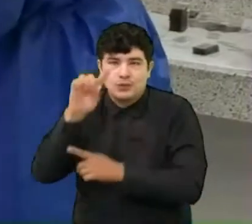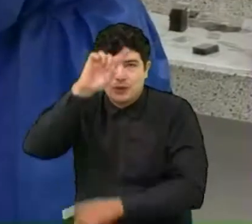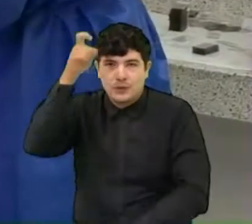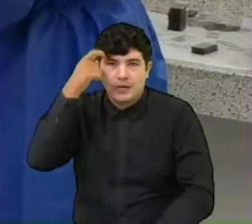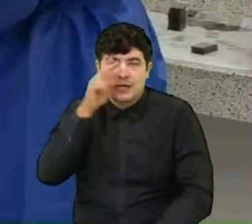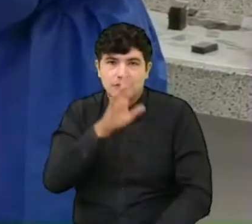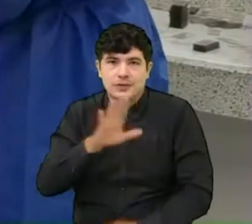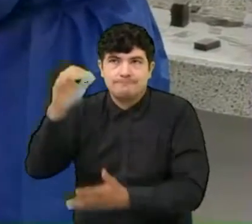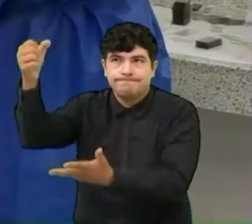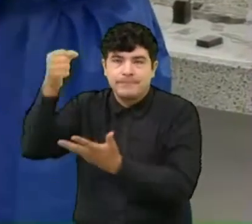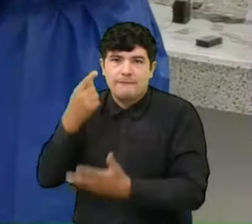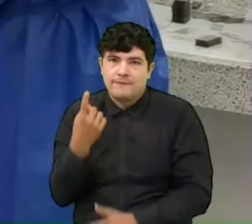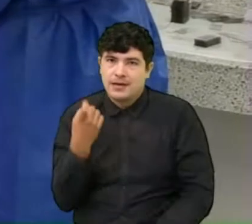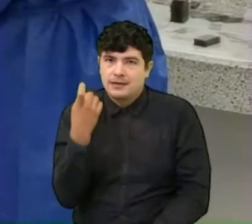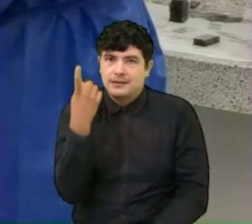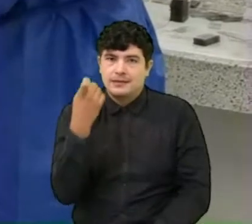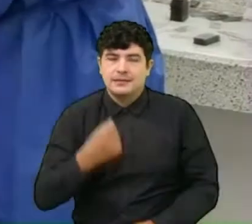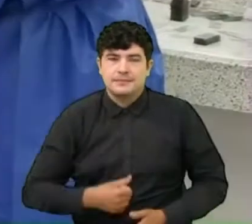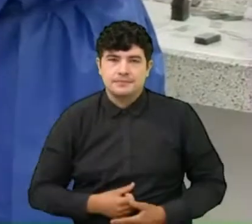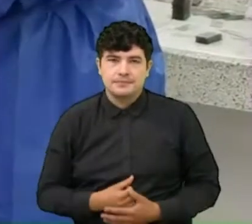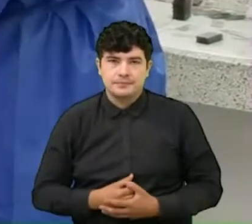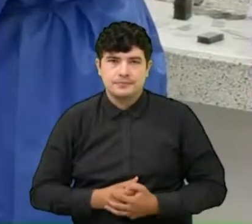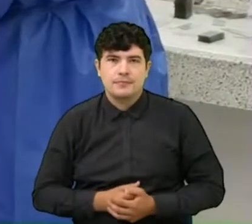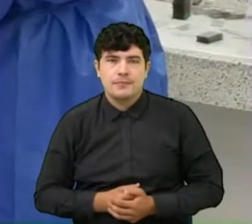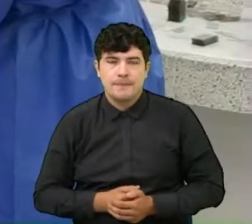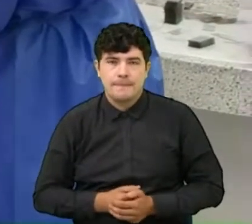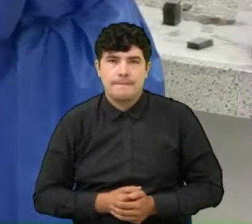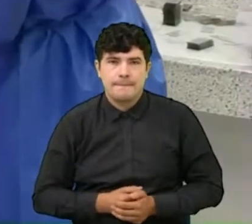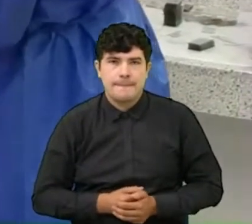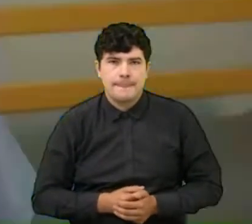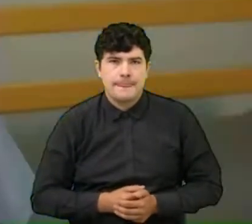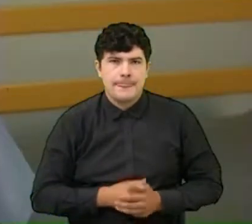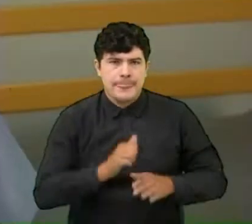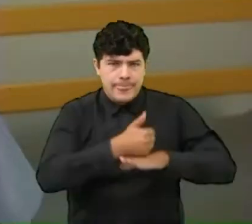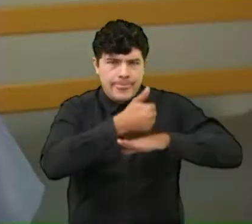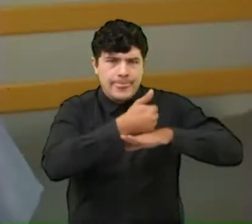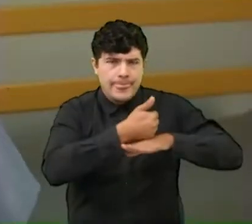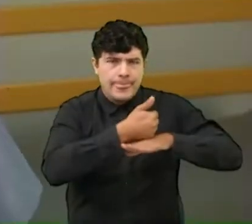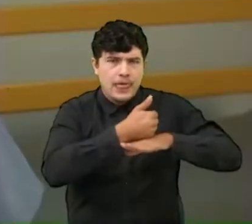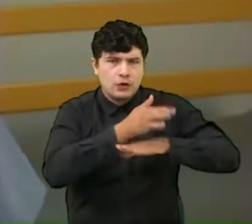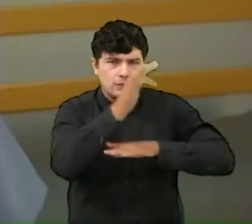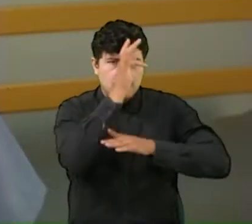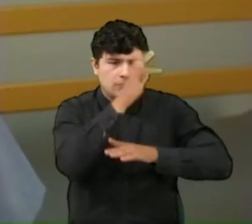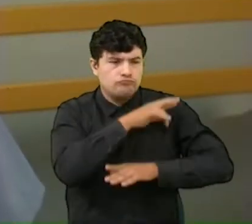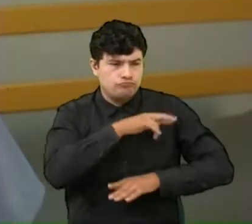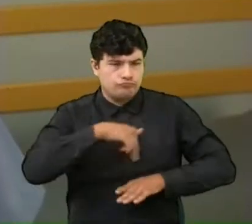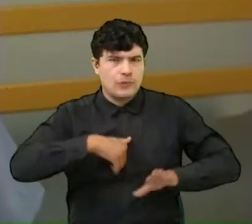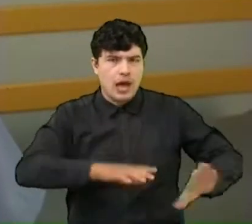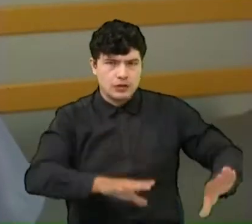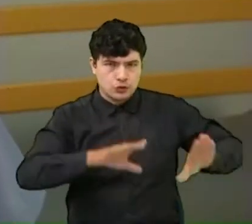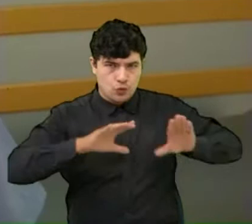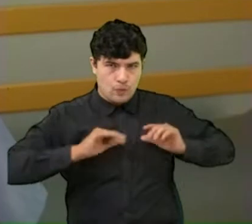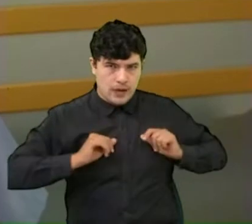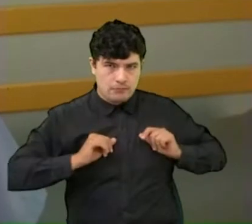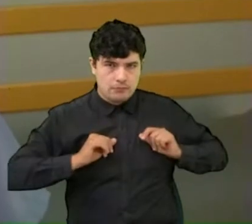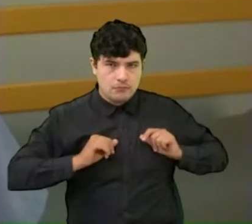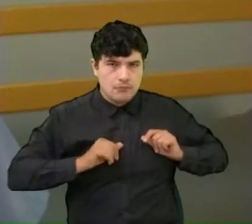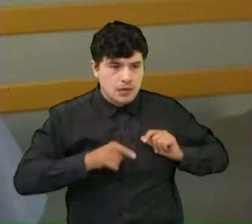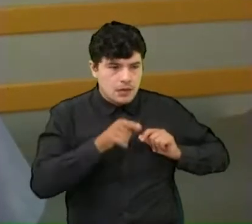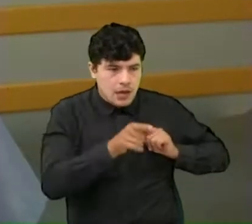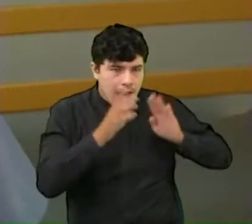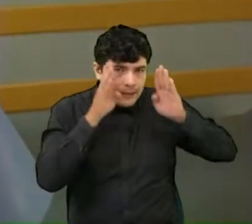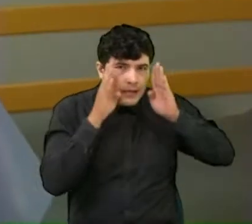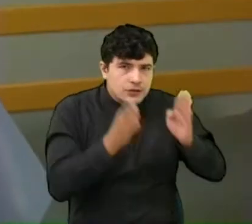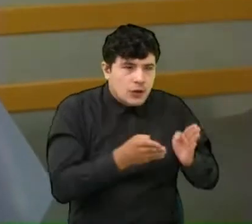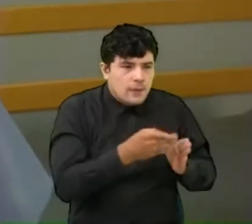migrante. Hoy nosotros hemos asumido prácticamente el costo de lo que esto